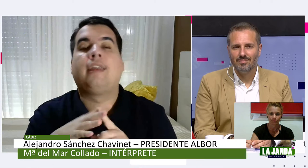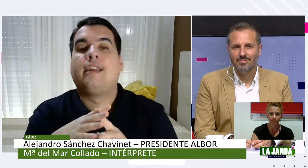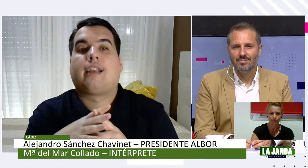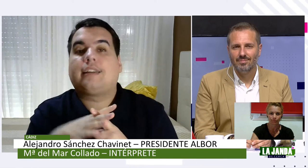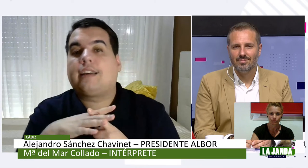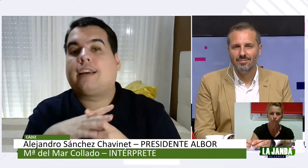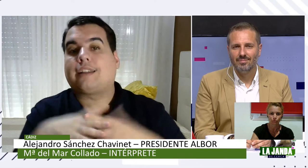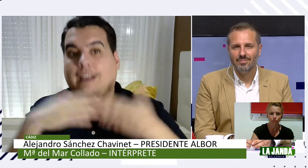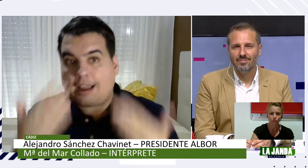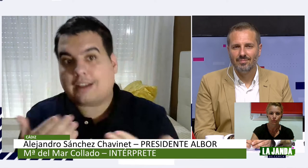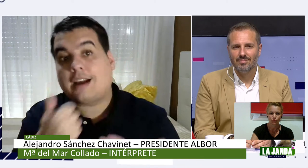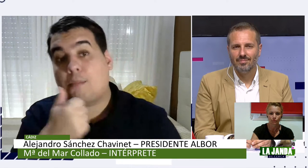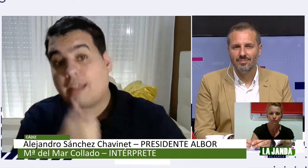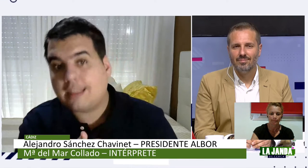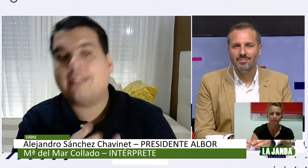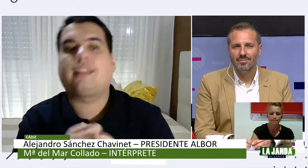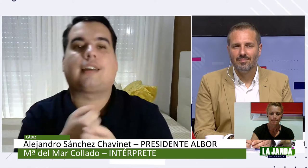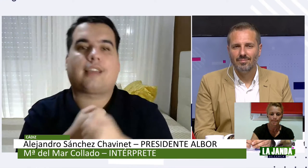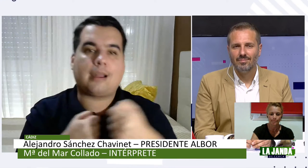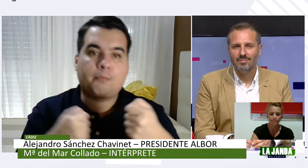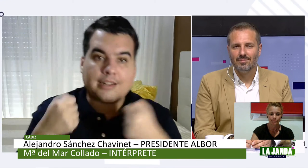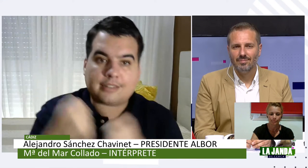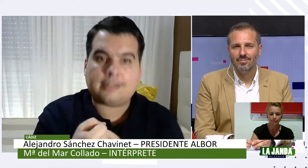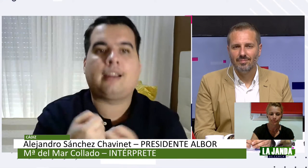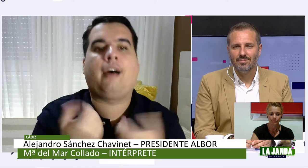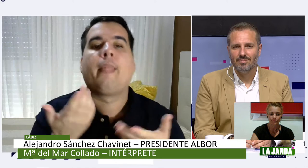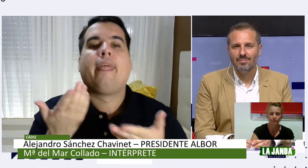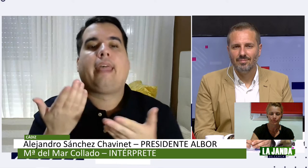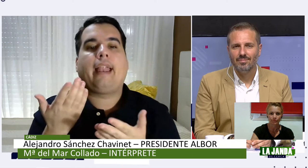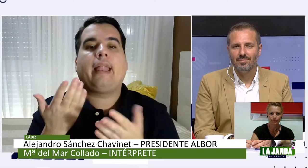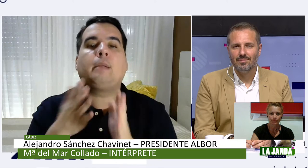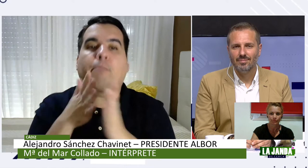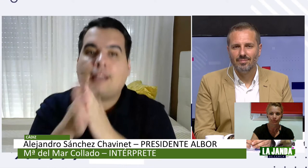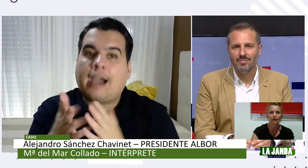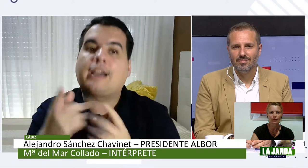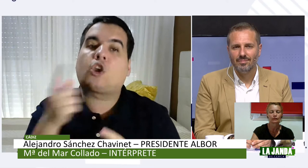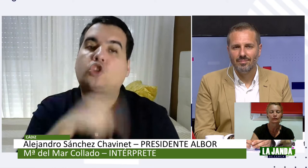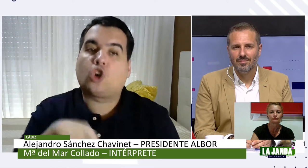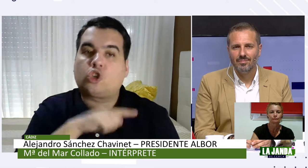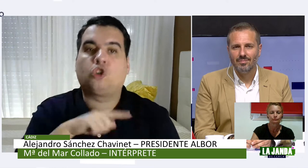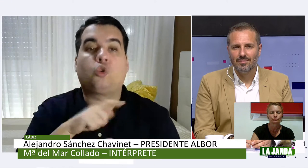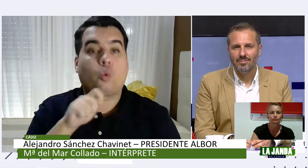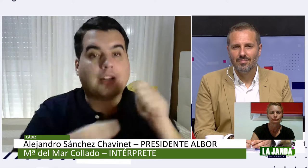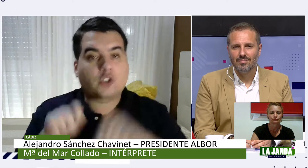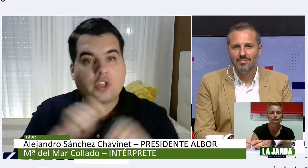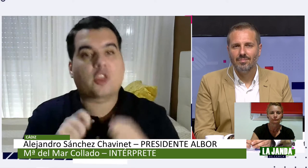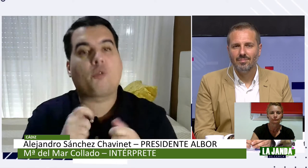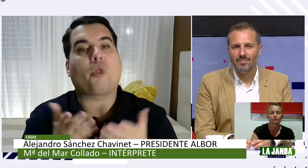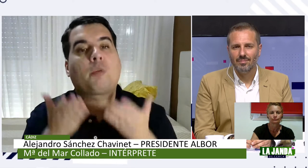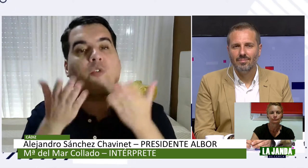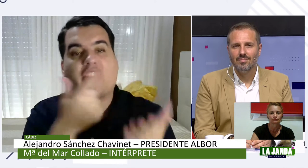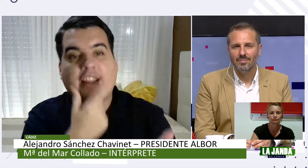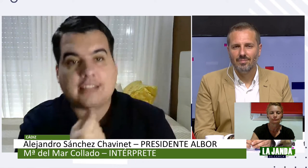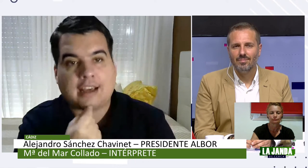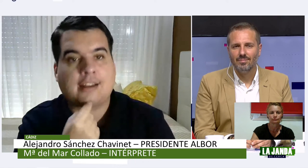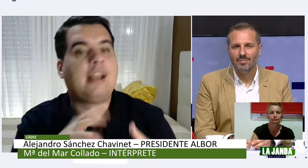que atacar pacientes, que atacar infantiles, o implicar que nosotros, nuestra asociación,